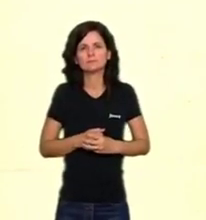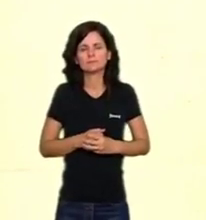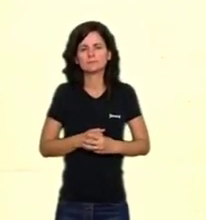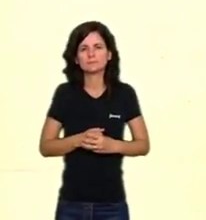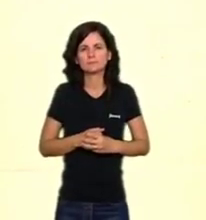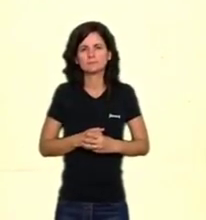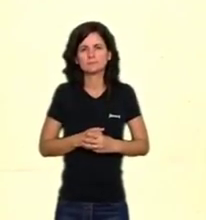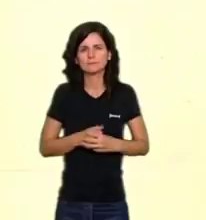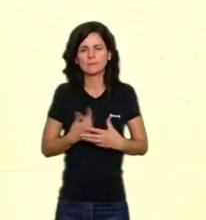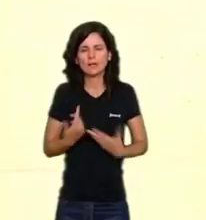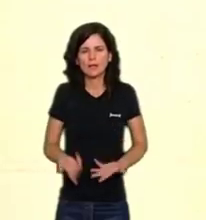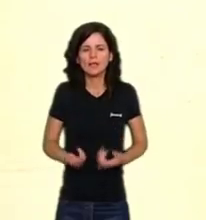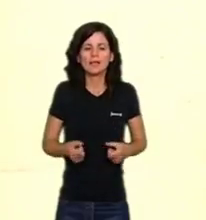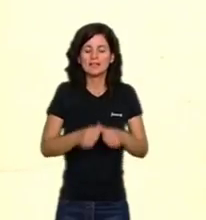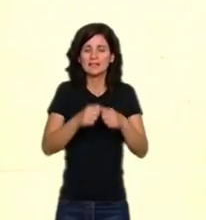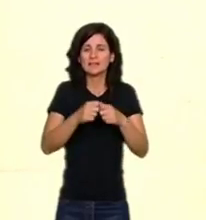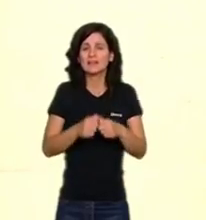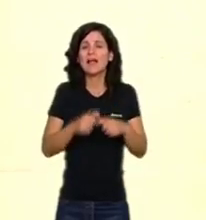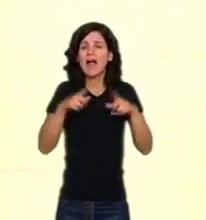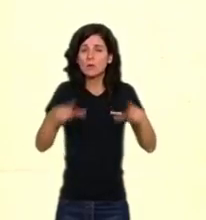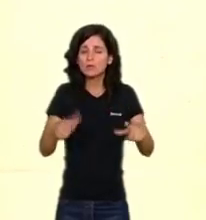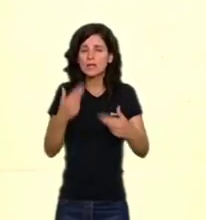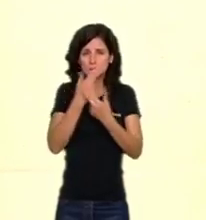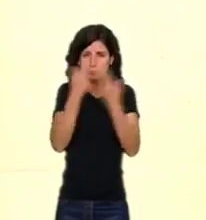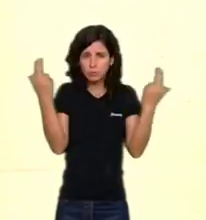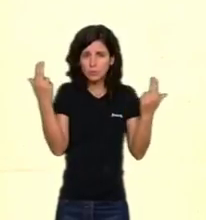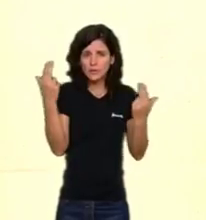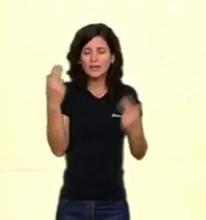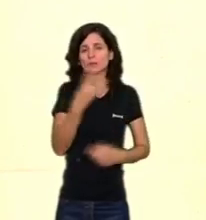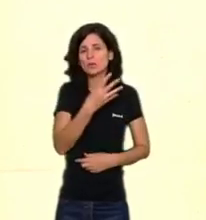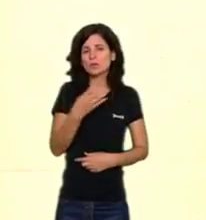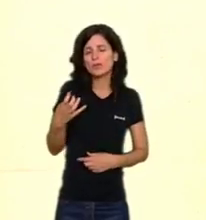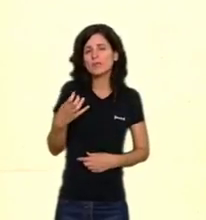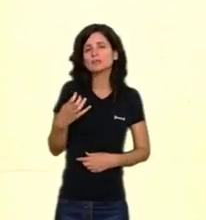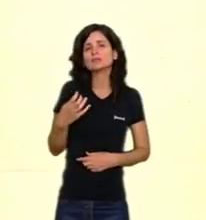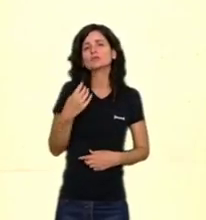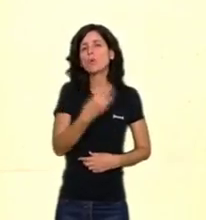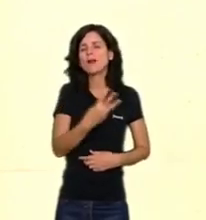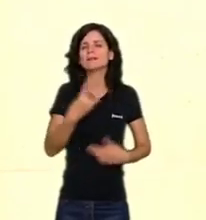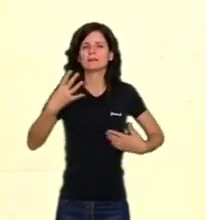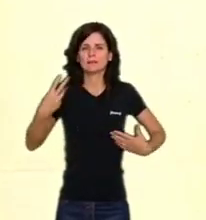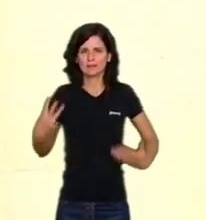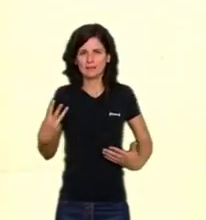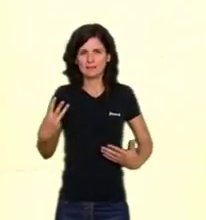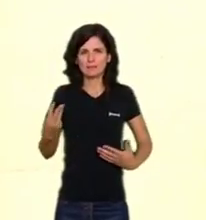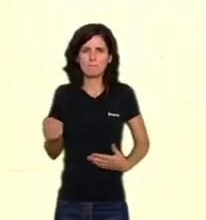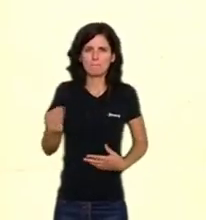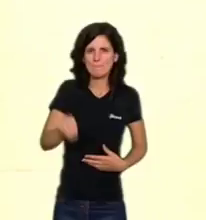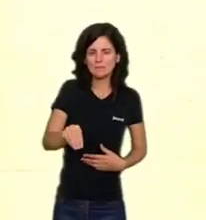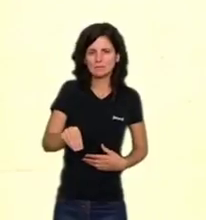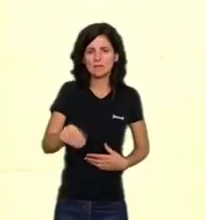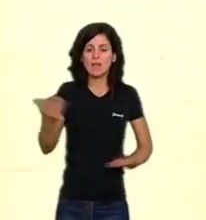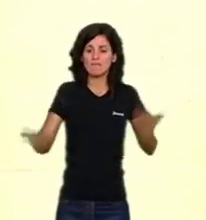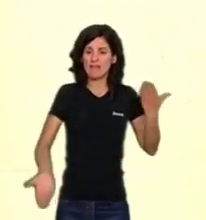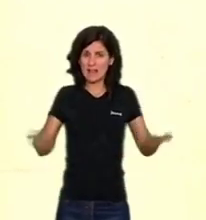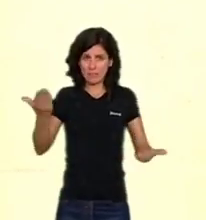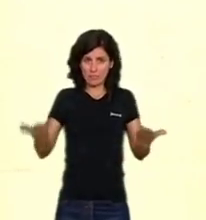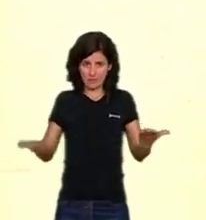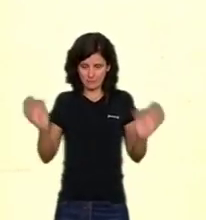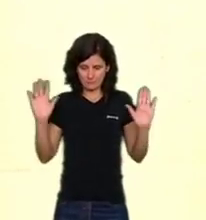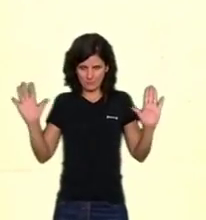Un aumento de 443 aulas educativas para nuestros niños y niñas. Es decir, balance, Partido